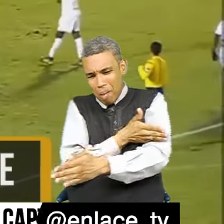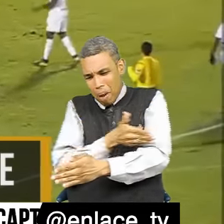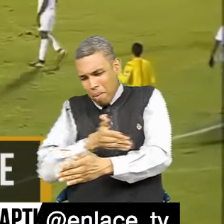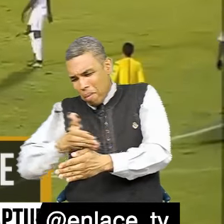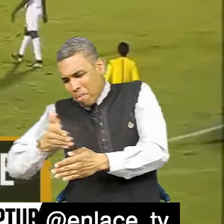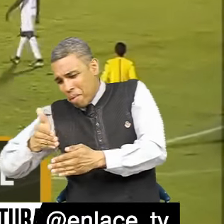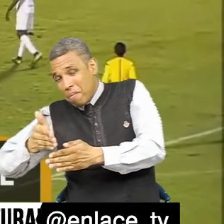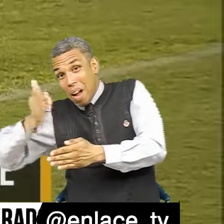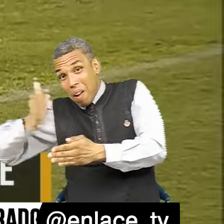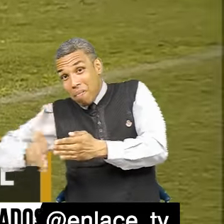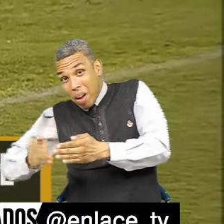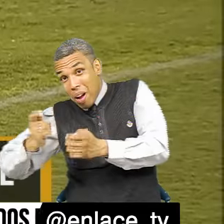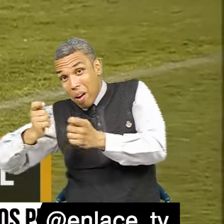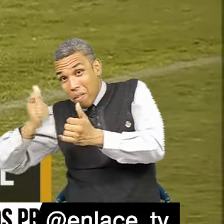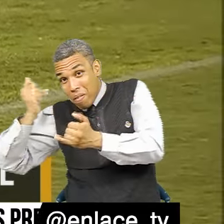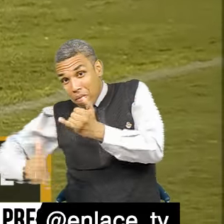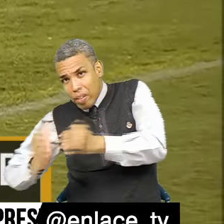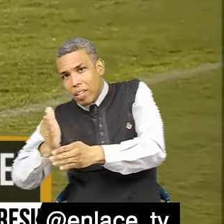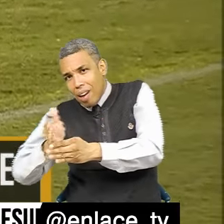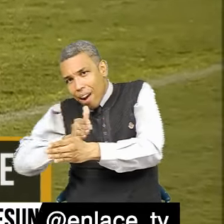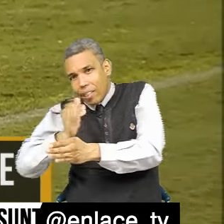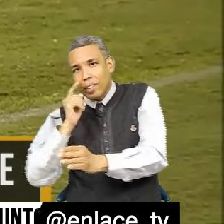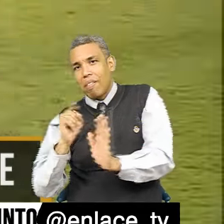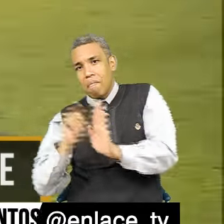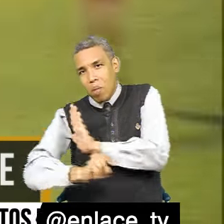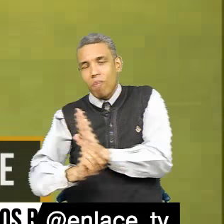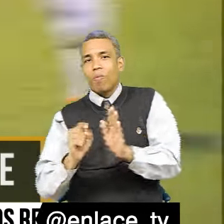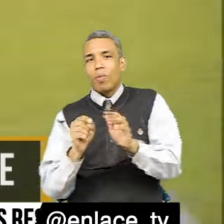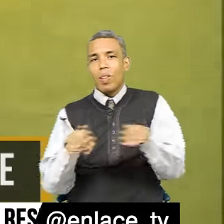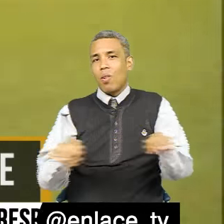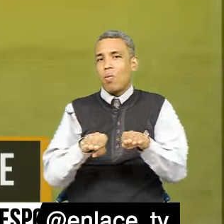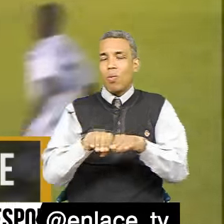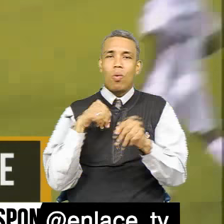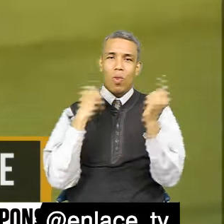Mauricio Gómez, quien a través de Waldo Luna alcanza el empate.